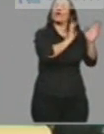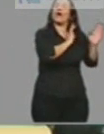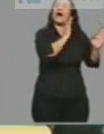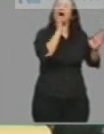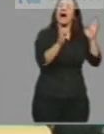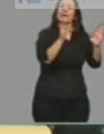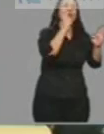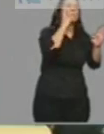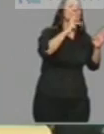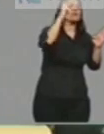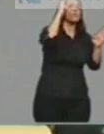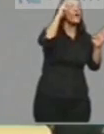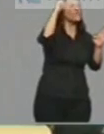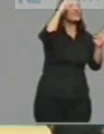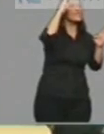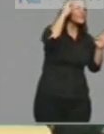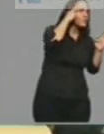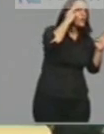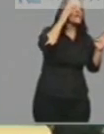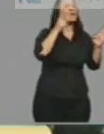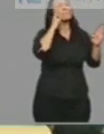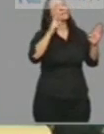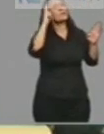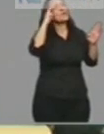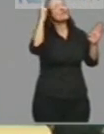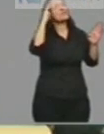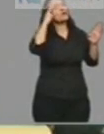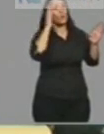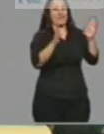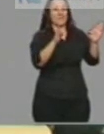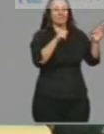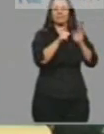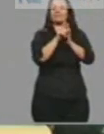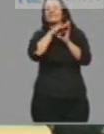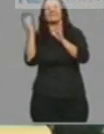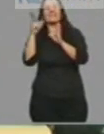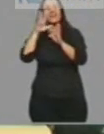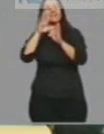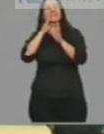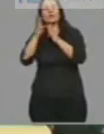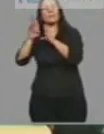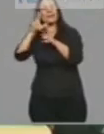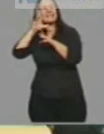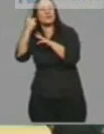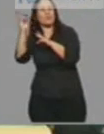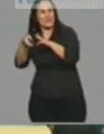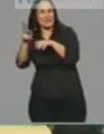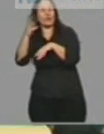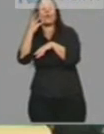años 1989 y 1999. El 51% restante, que es